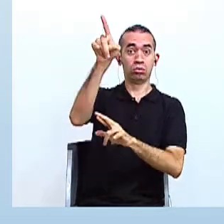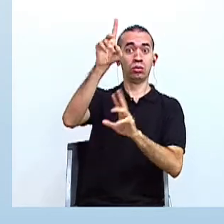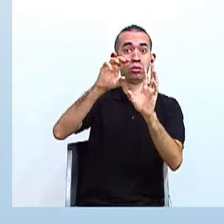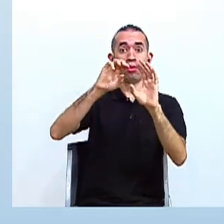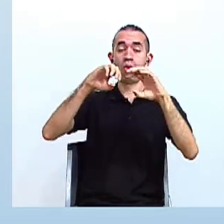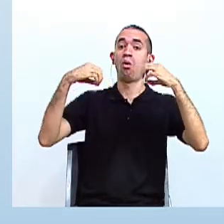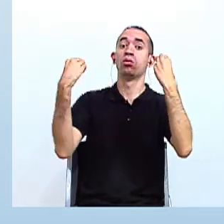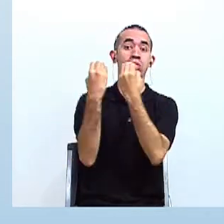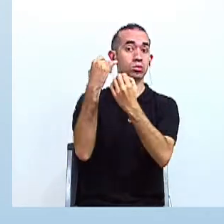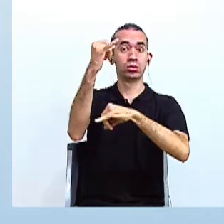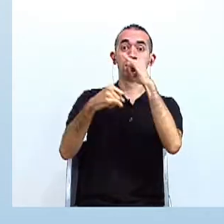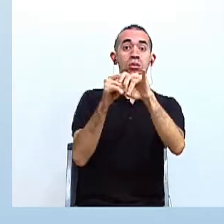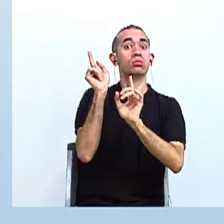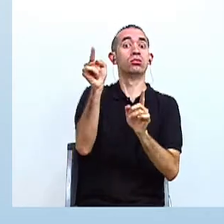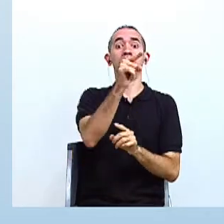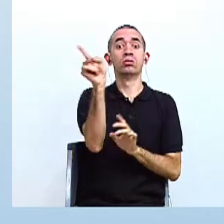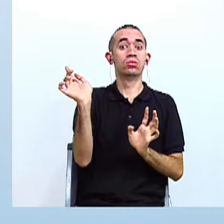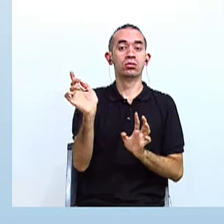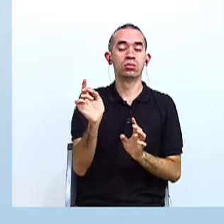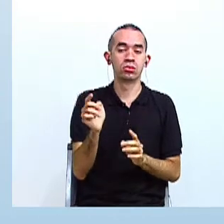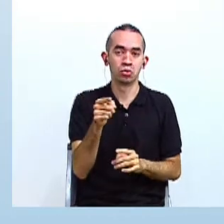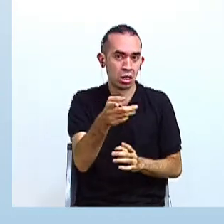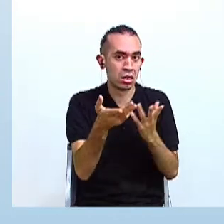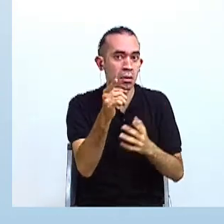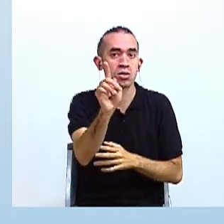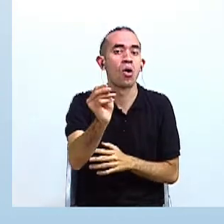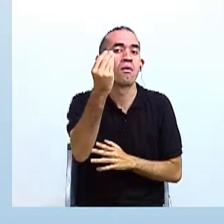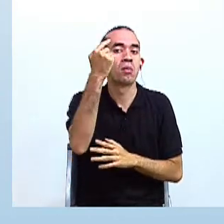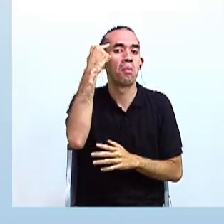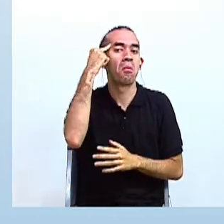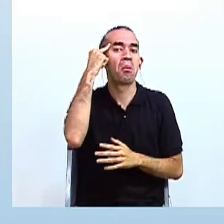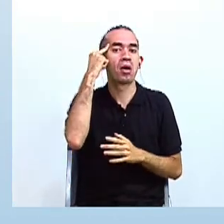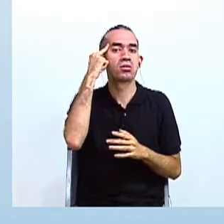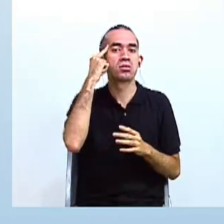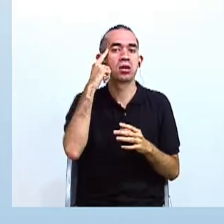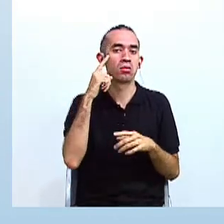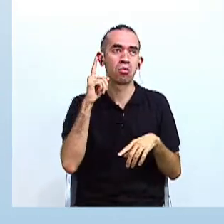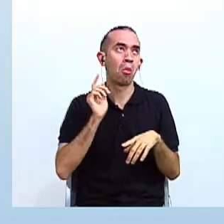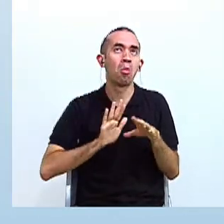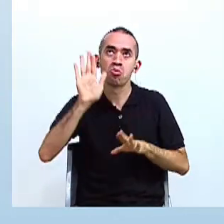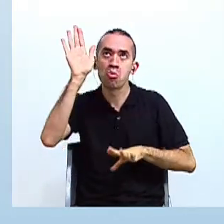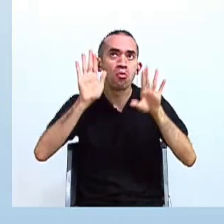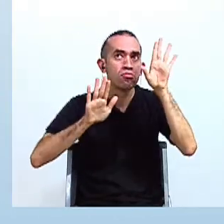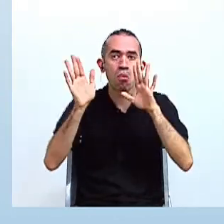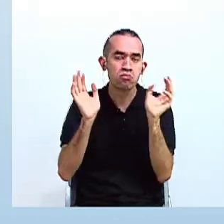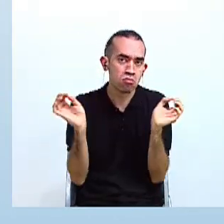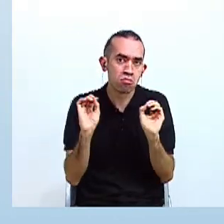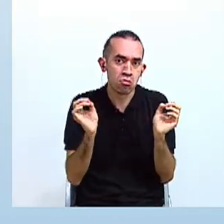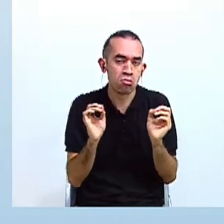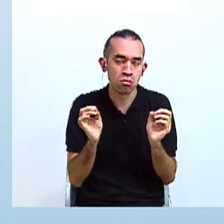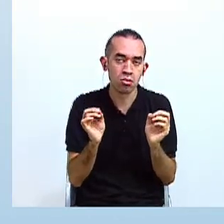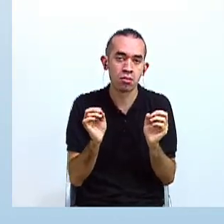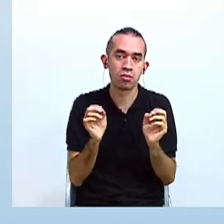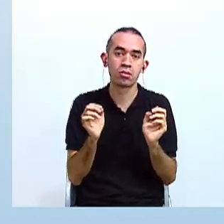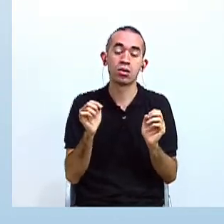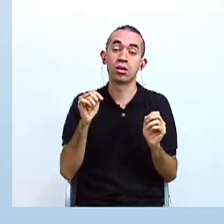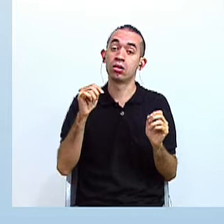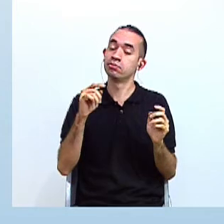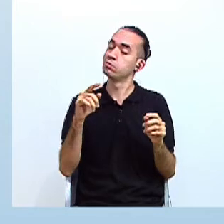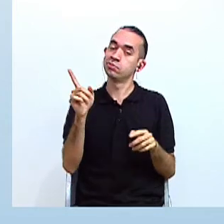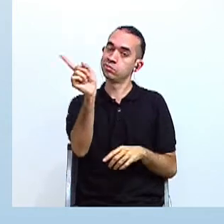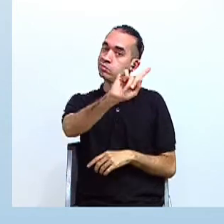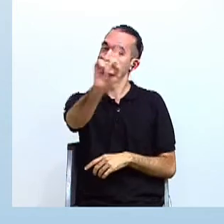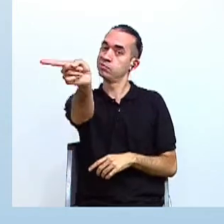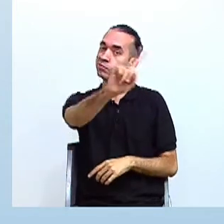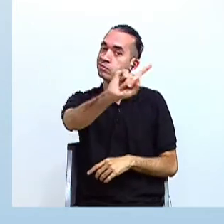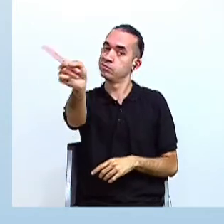internacionales. Y ustedes como jóvenes quizás piensan que no tienen ninguna participación en todo este proceso. Pues hoy vengo a desmentir